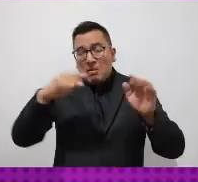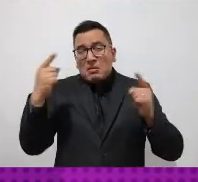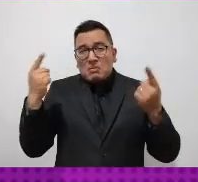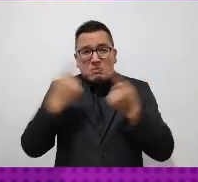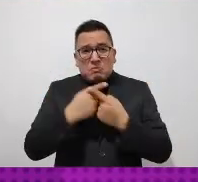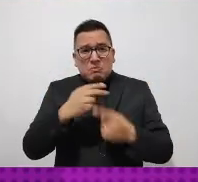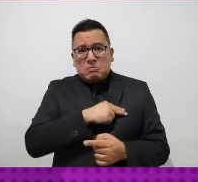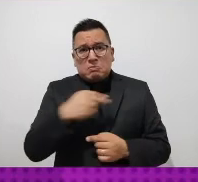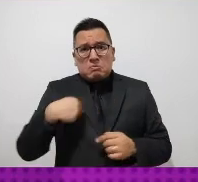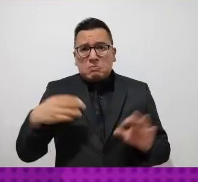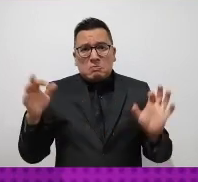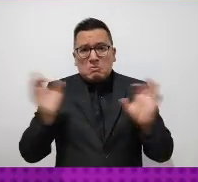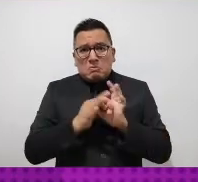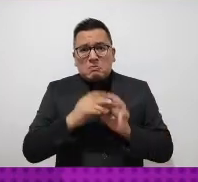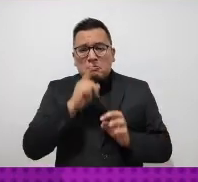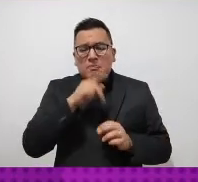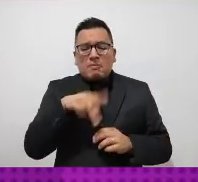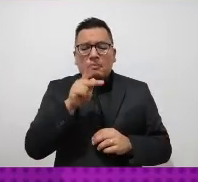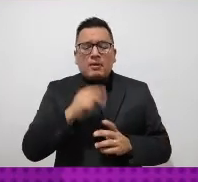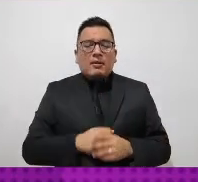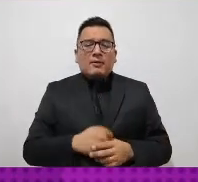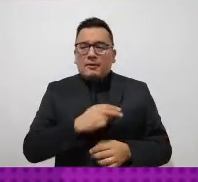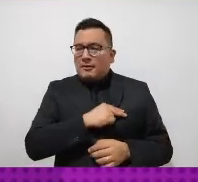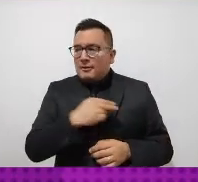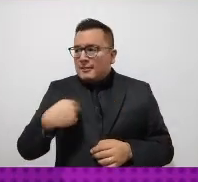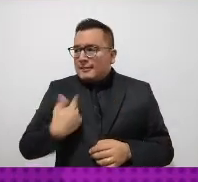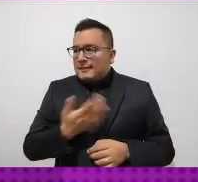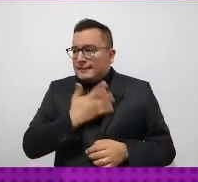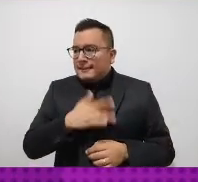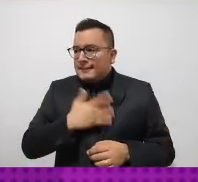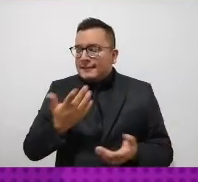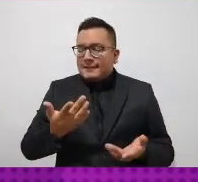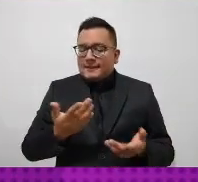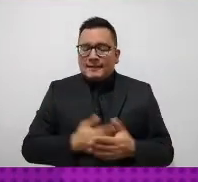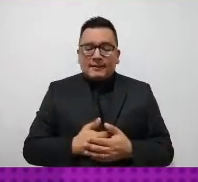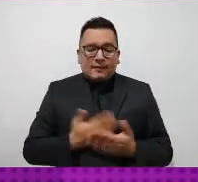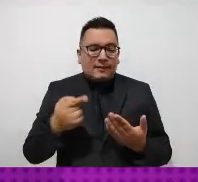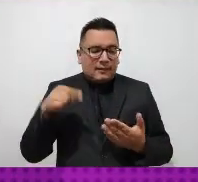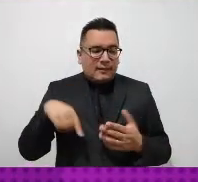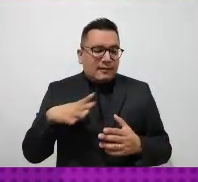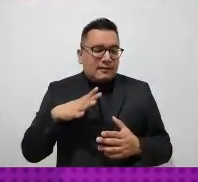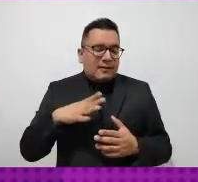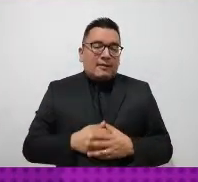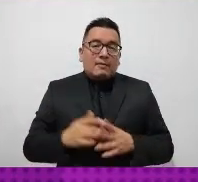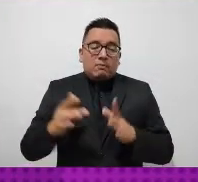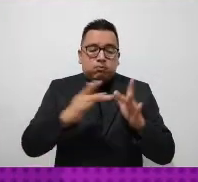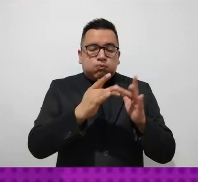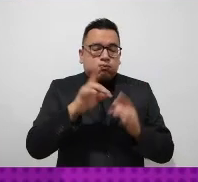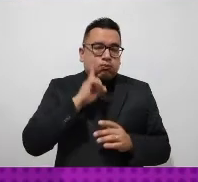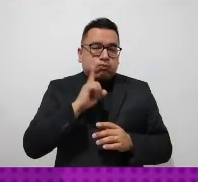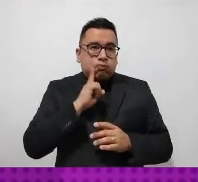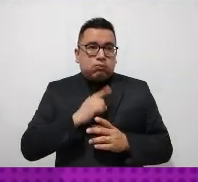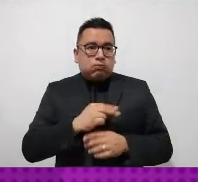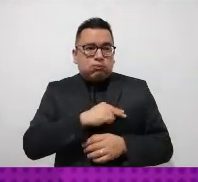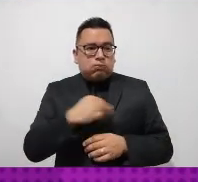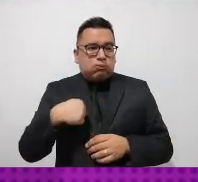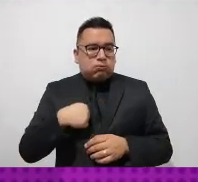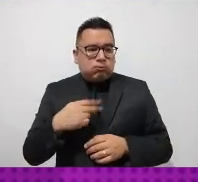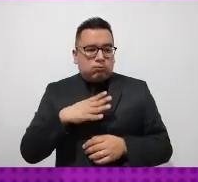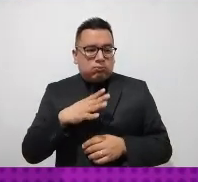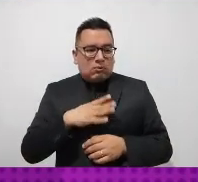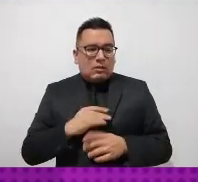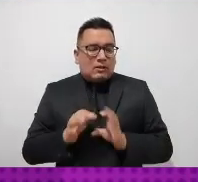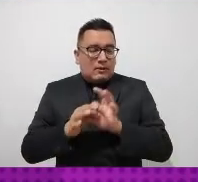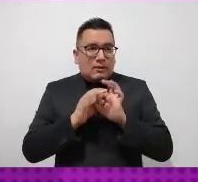donde a lo mejor no vamos a coincidir. Sin embargo, hemos encontrado en esta red de mujeres electas ese punto de